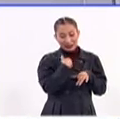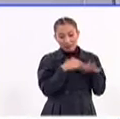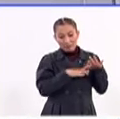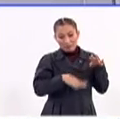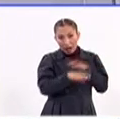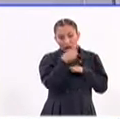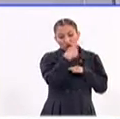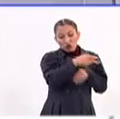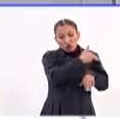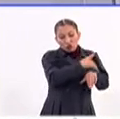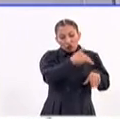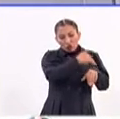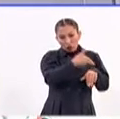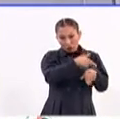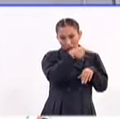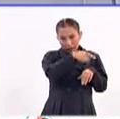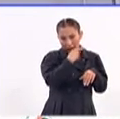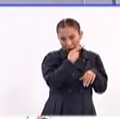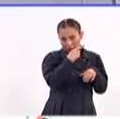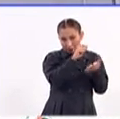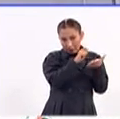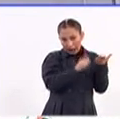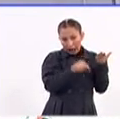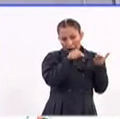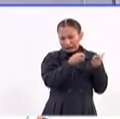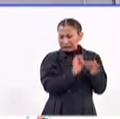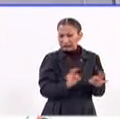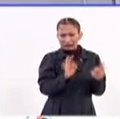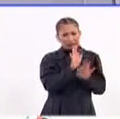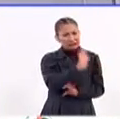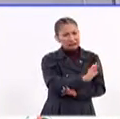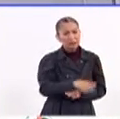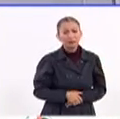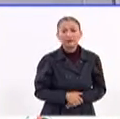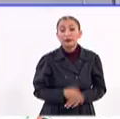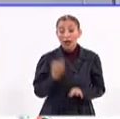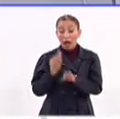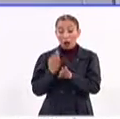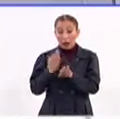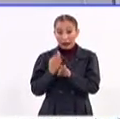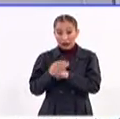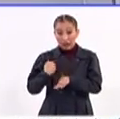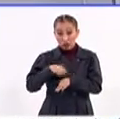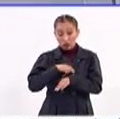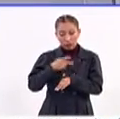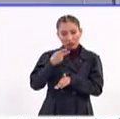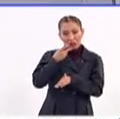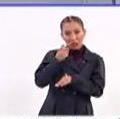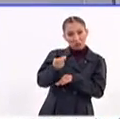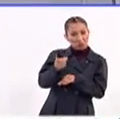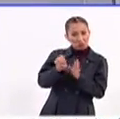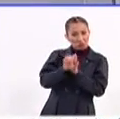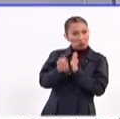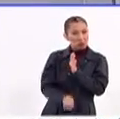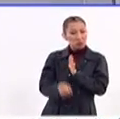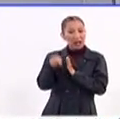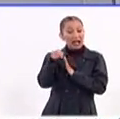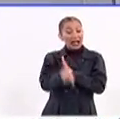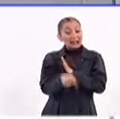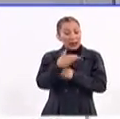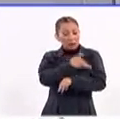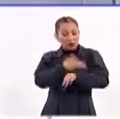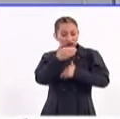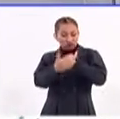bases sentadas, el proceso que menciono, ha sido fundamental. En la actualidad nosotros podemos hablar de que